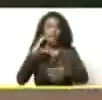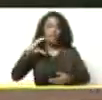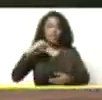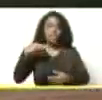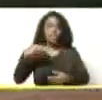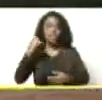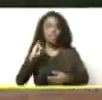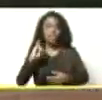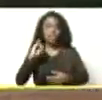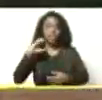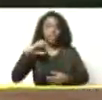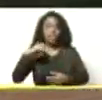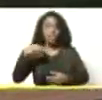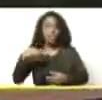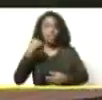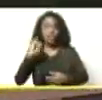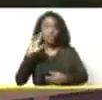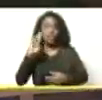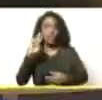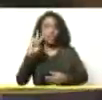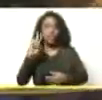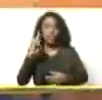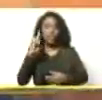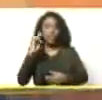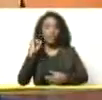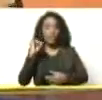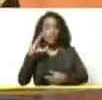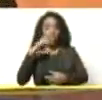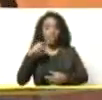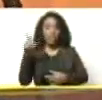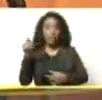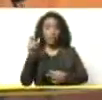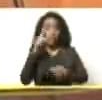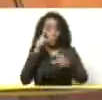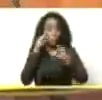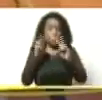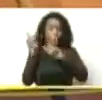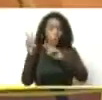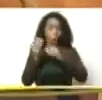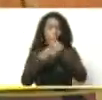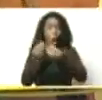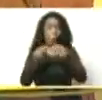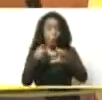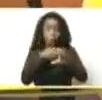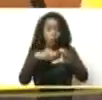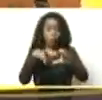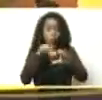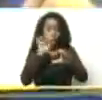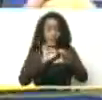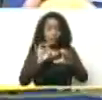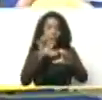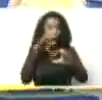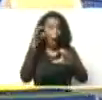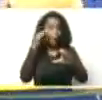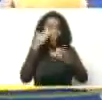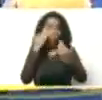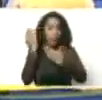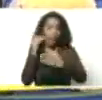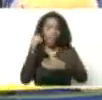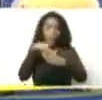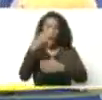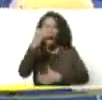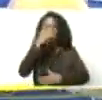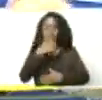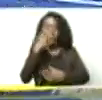dpt aquí viene la remolacha marchita sembramos mango y salió